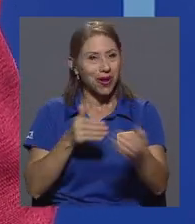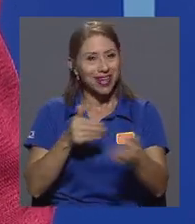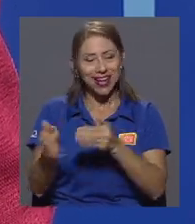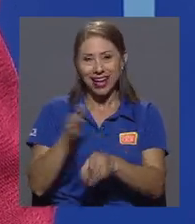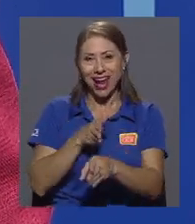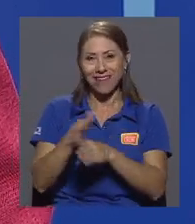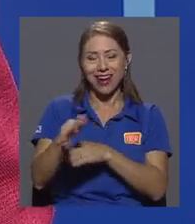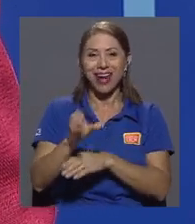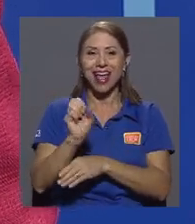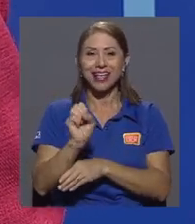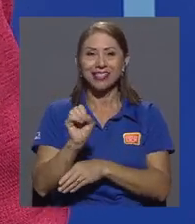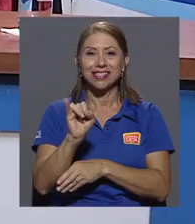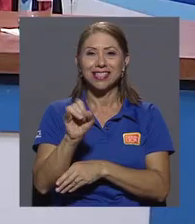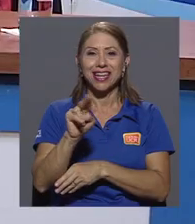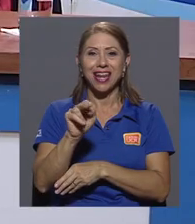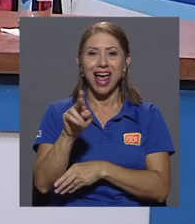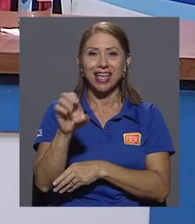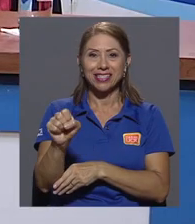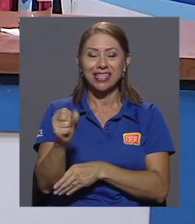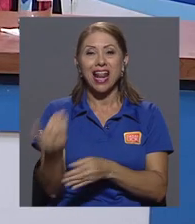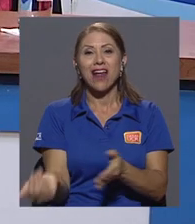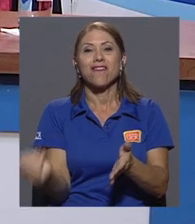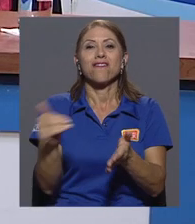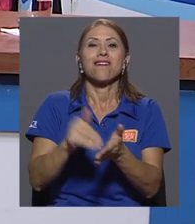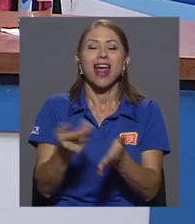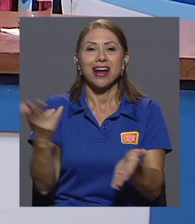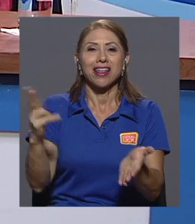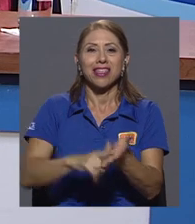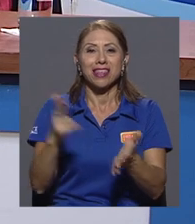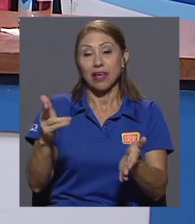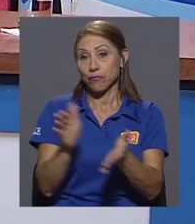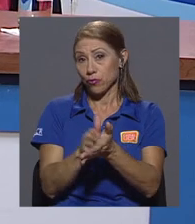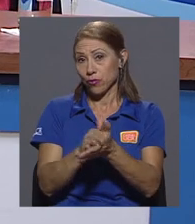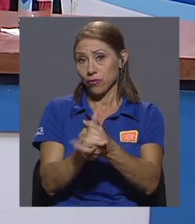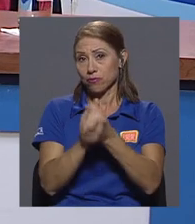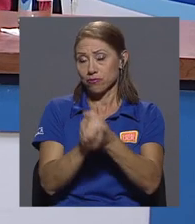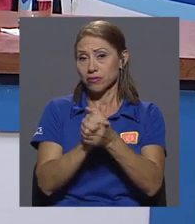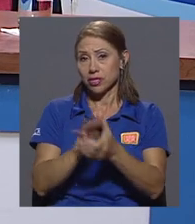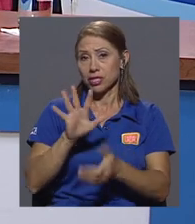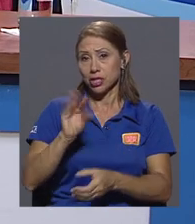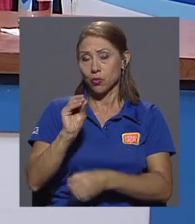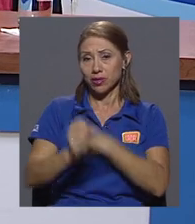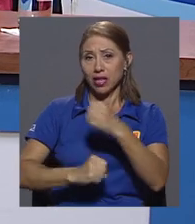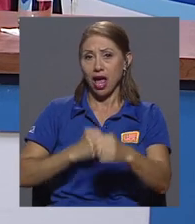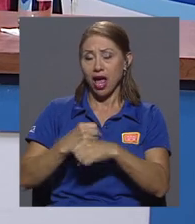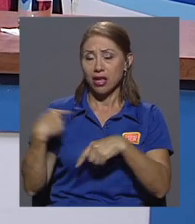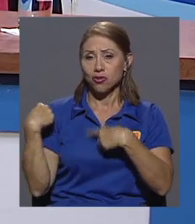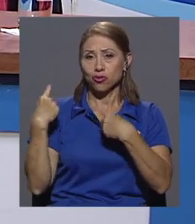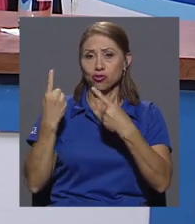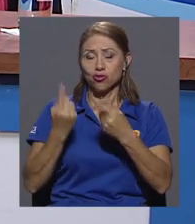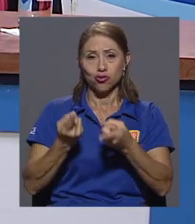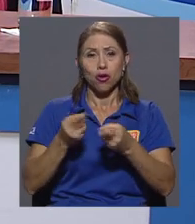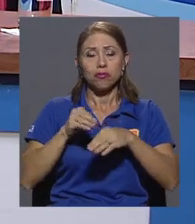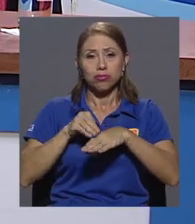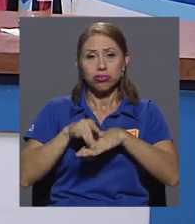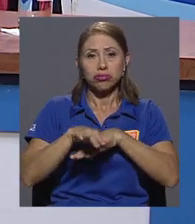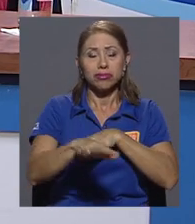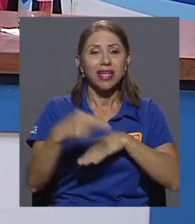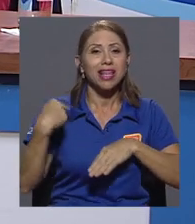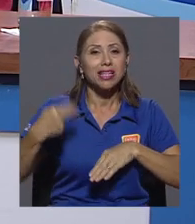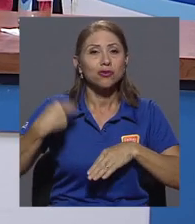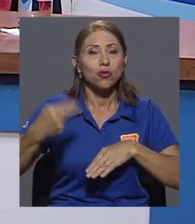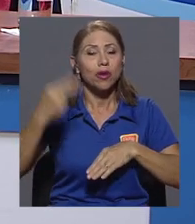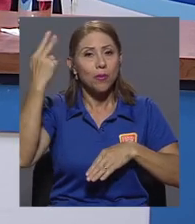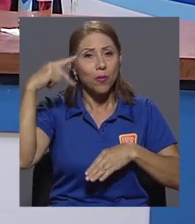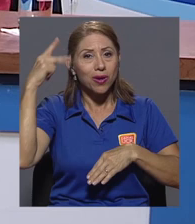cine es la re acredita felicitarlos por estos 50 años precisamente de ir dejando su huella en la historia y política y la